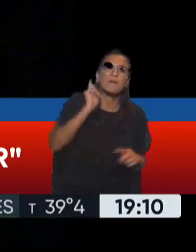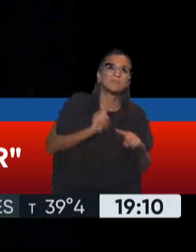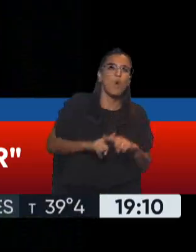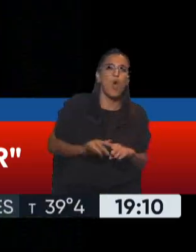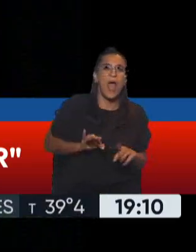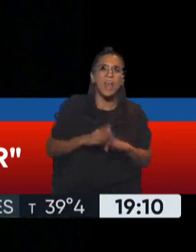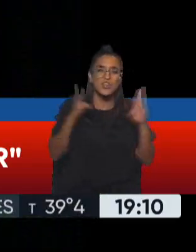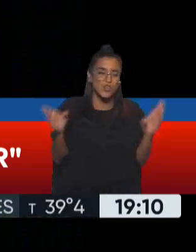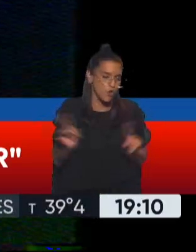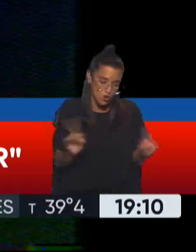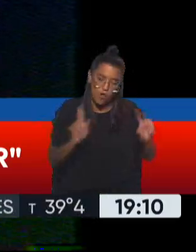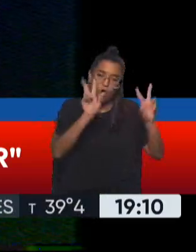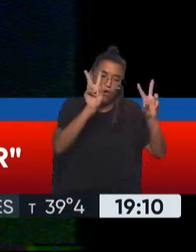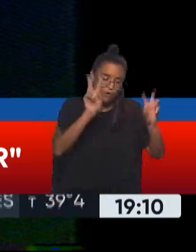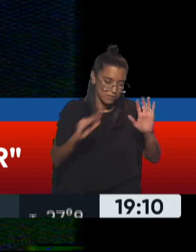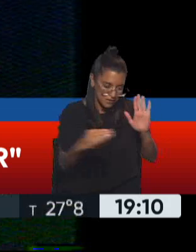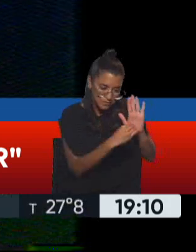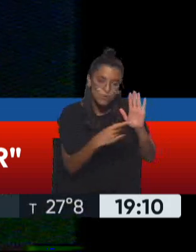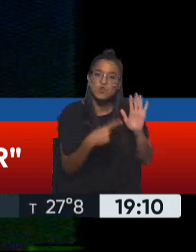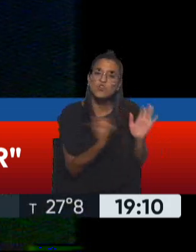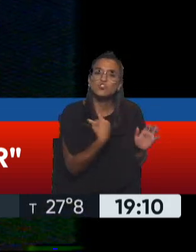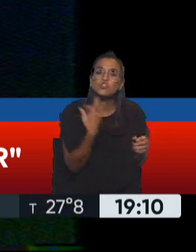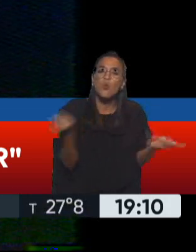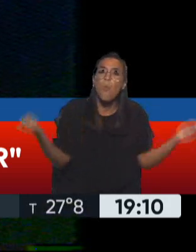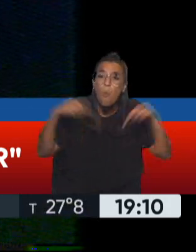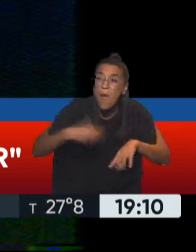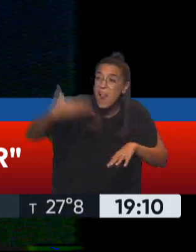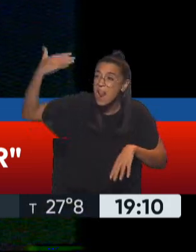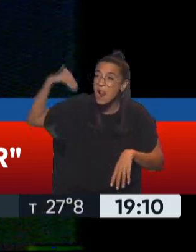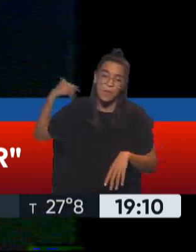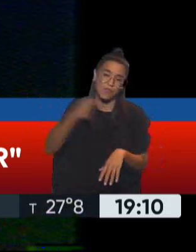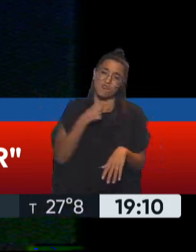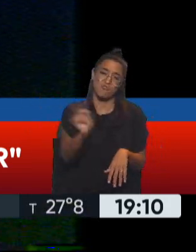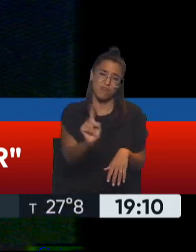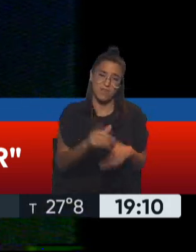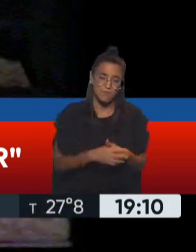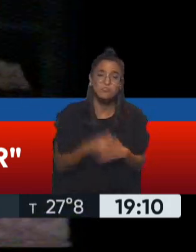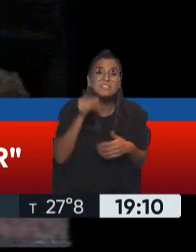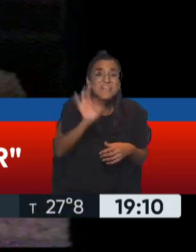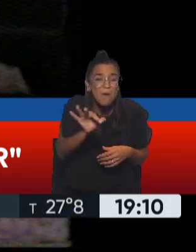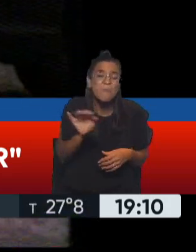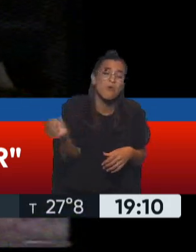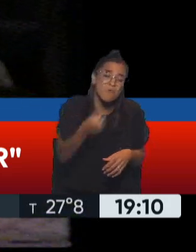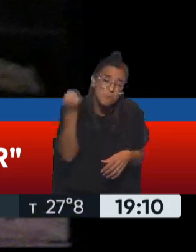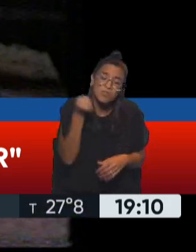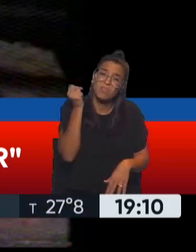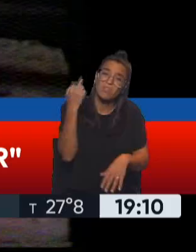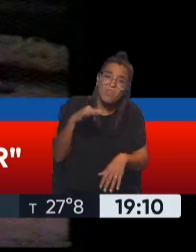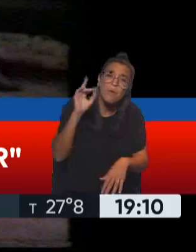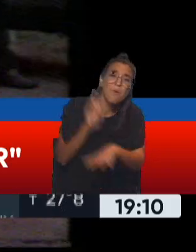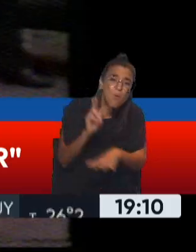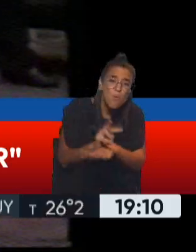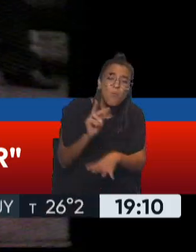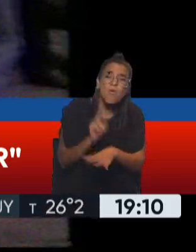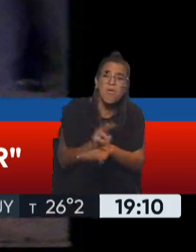bueno, para tenerlo en la agenda porque sabemos a dónde no queremos ir, a dónde no queremos volver, y sabemos de la importancia de tener que cuidar